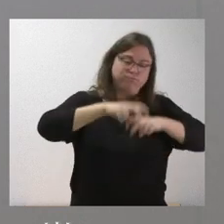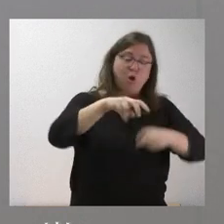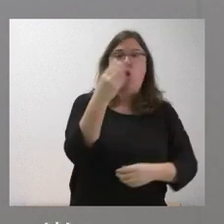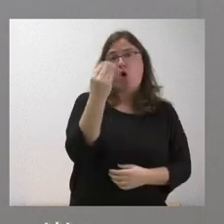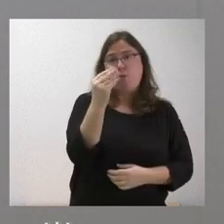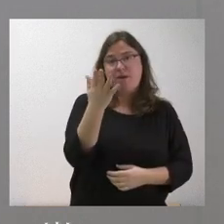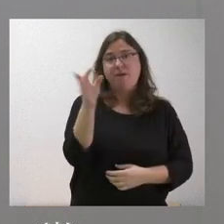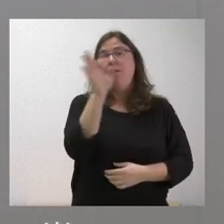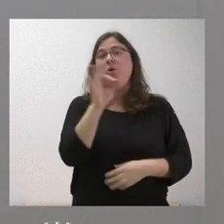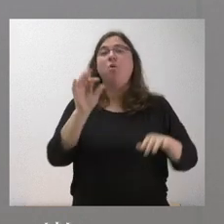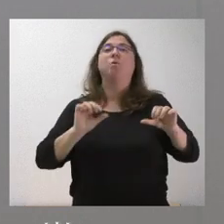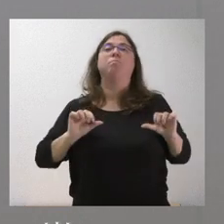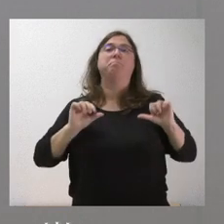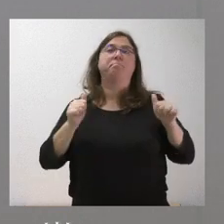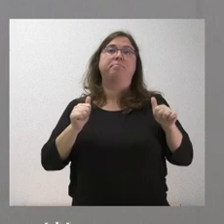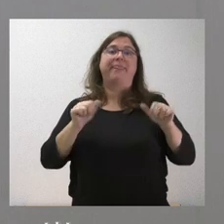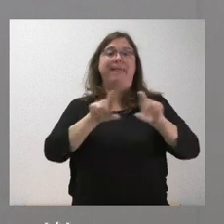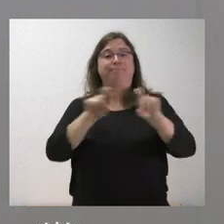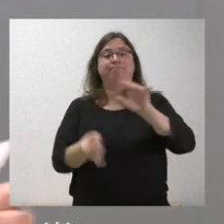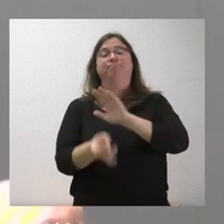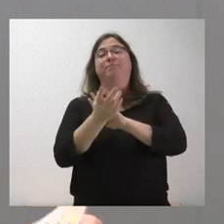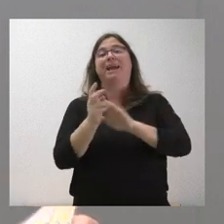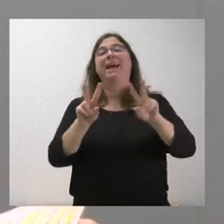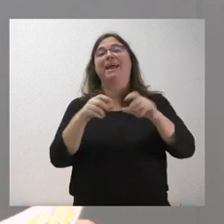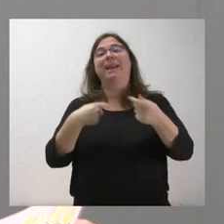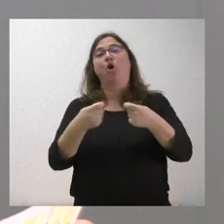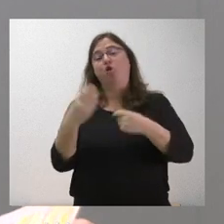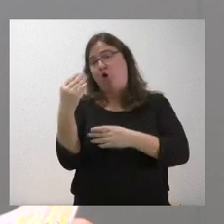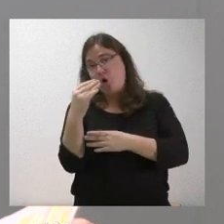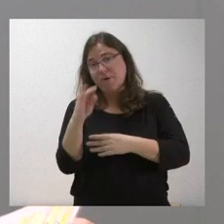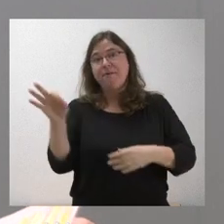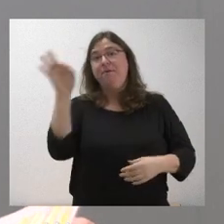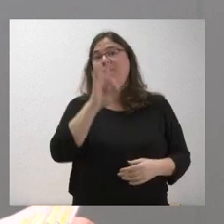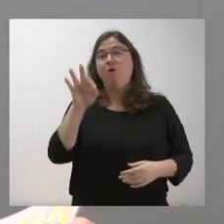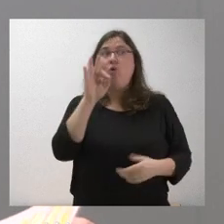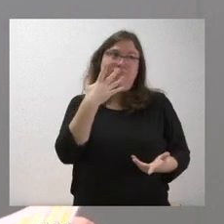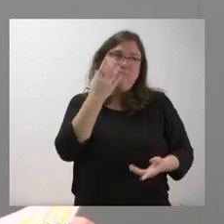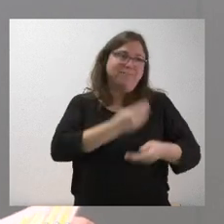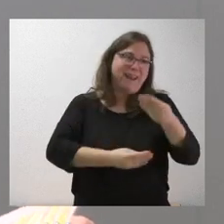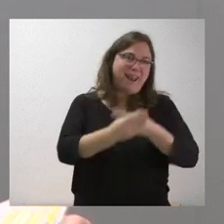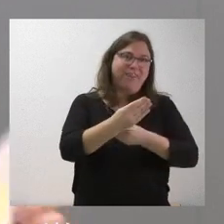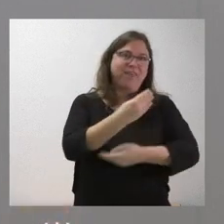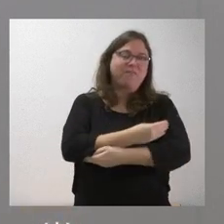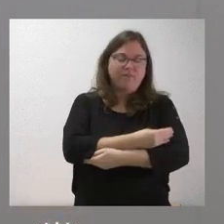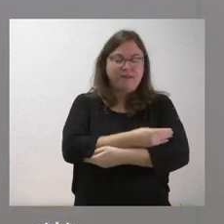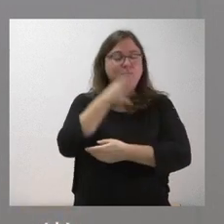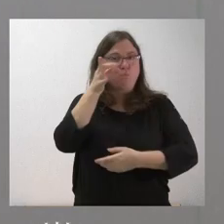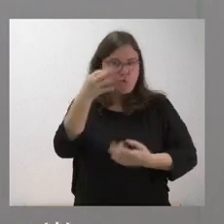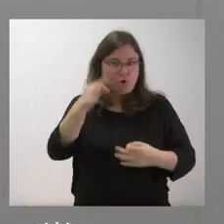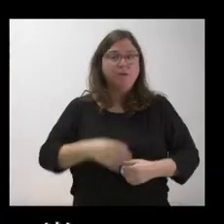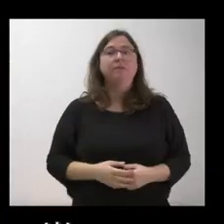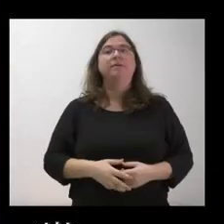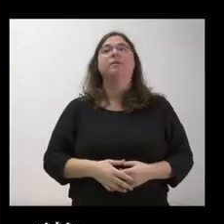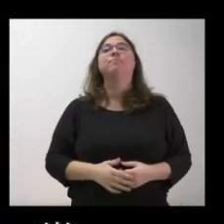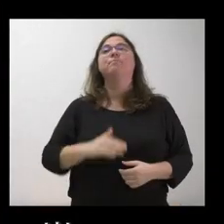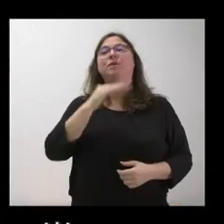o de la puesta en marcha de un negocio en forma de emprendimiento o lógicamente por el nacimiento de un hijo en el mundo rural ya pero que no